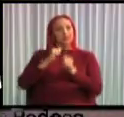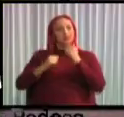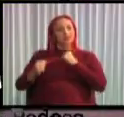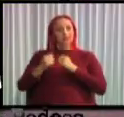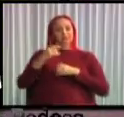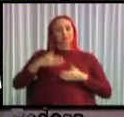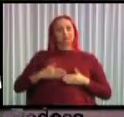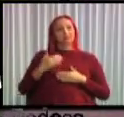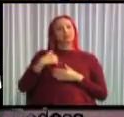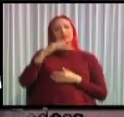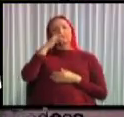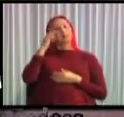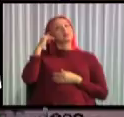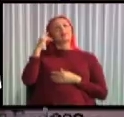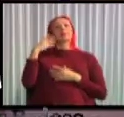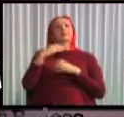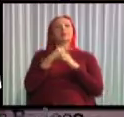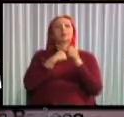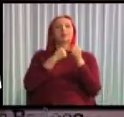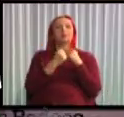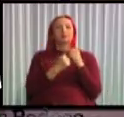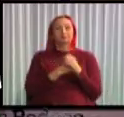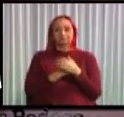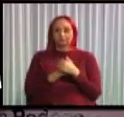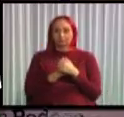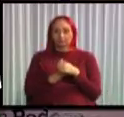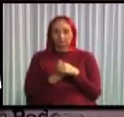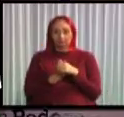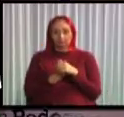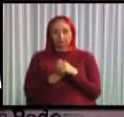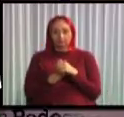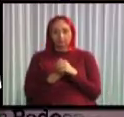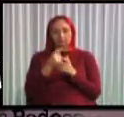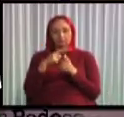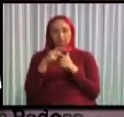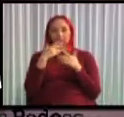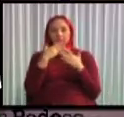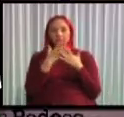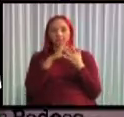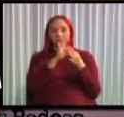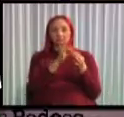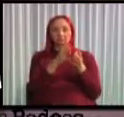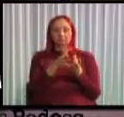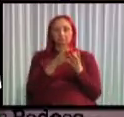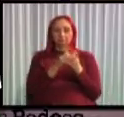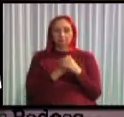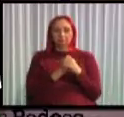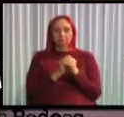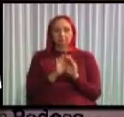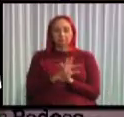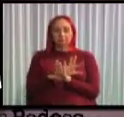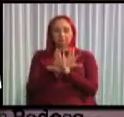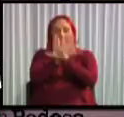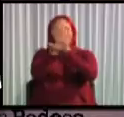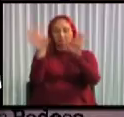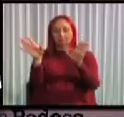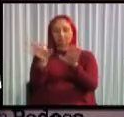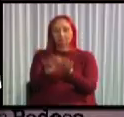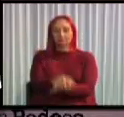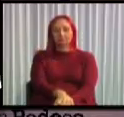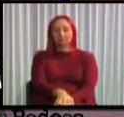los niños. Para que ellos hagan deporte, sí. Muy bien, doña Aida. Entonces, yo quisiera aclarar